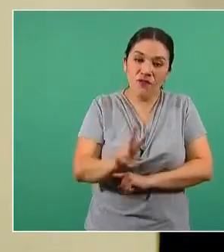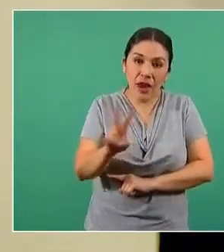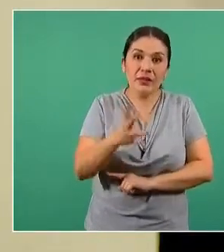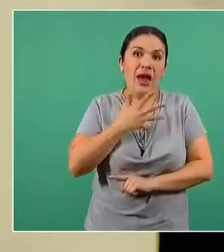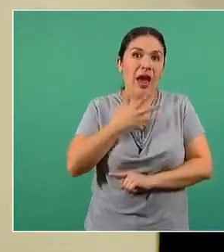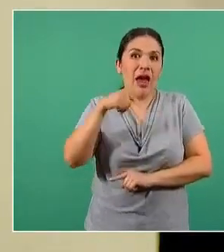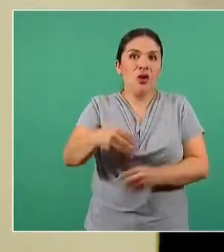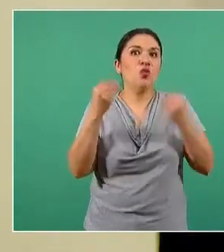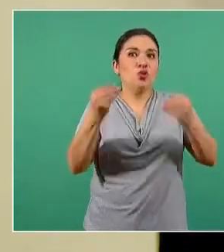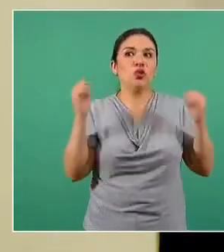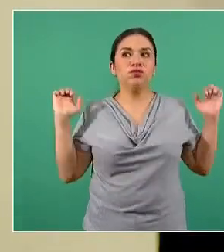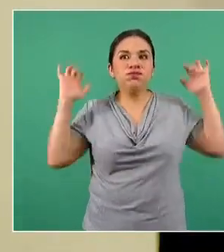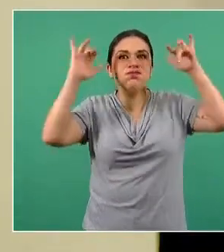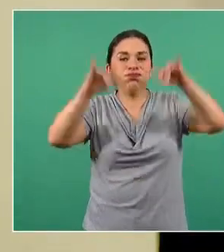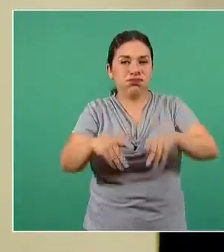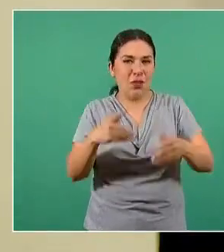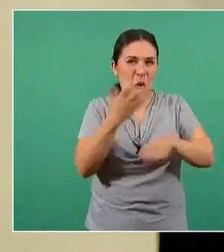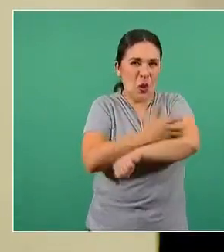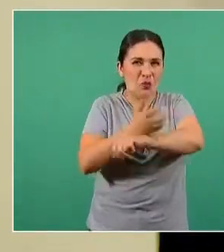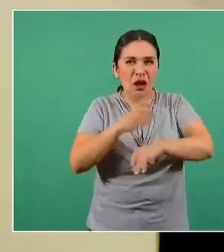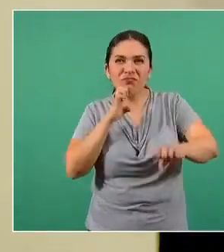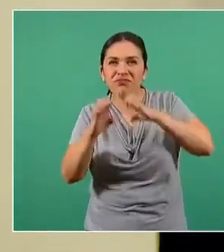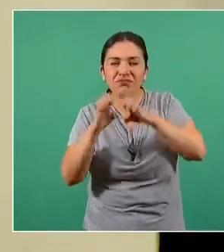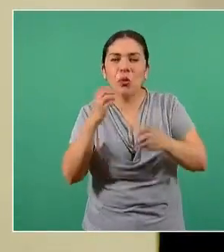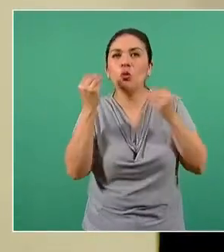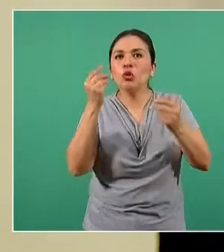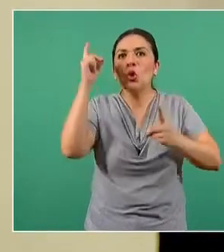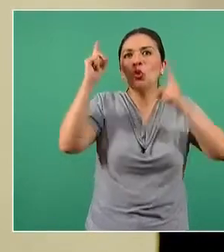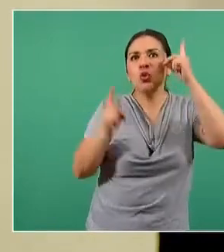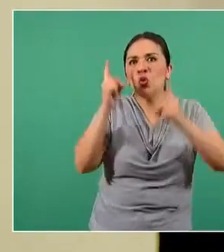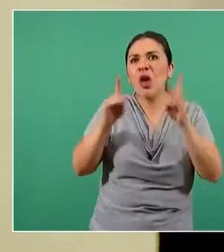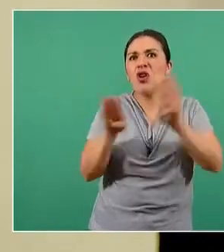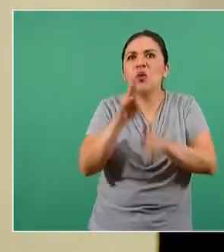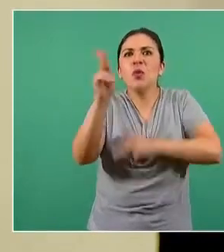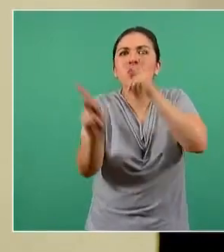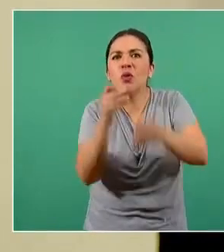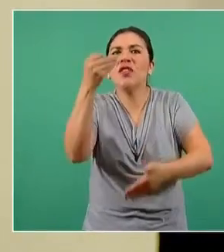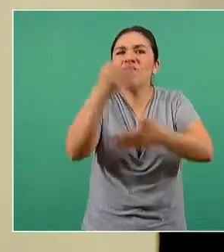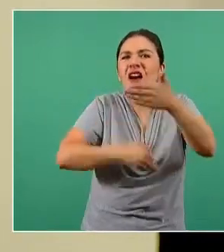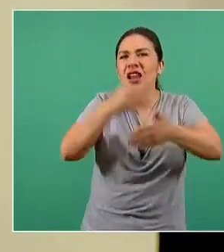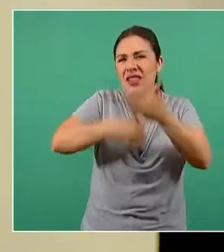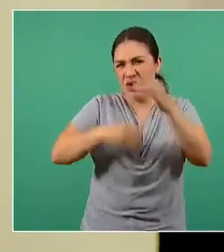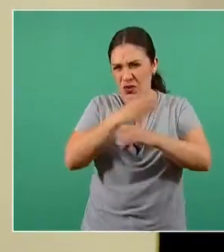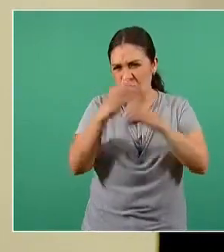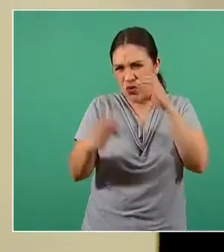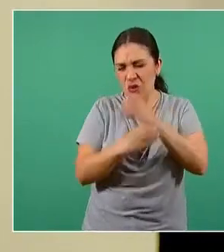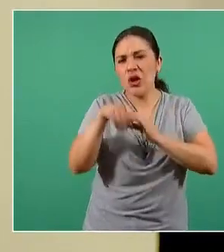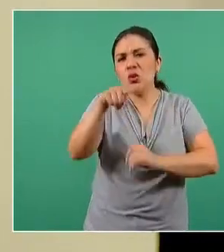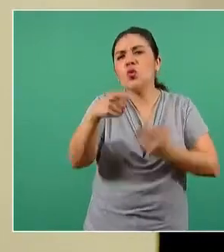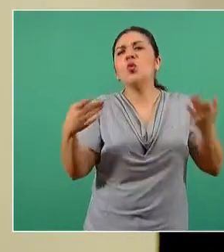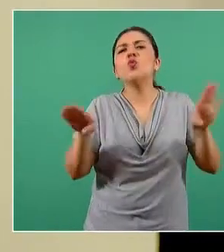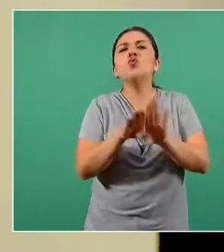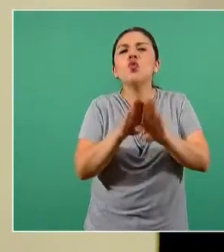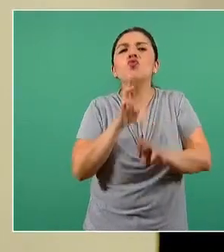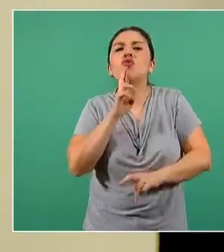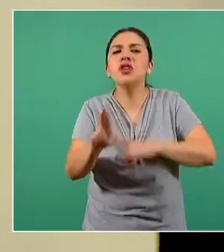llena, ¿no? Entonces va a haber muchas inquietudes o va a haber temas ahí pendientes por tocar. ¿Cómo se va a abordar